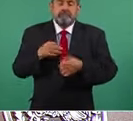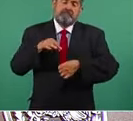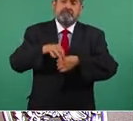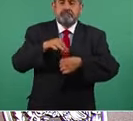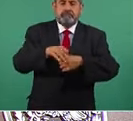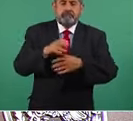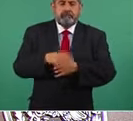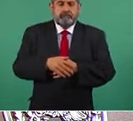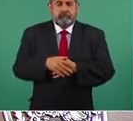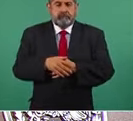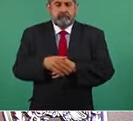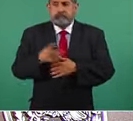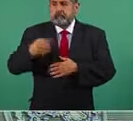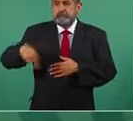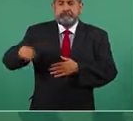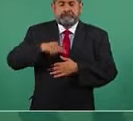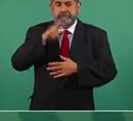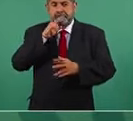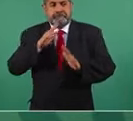muy alterados,